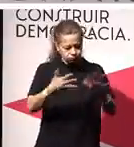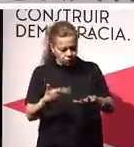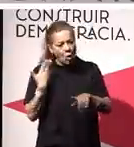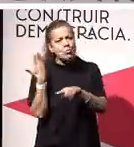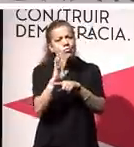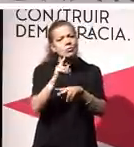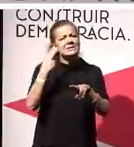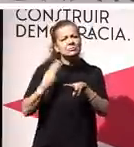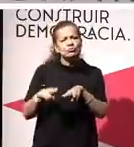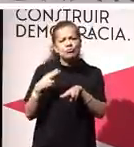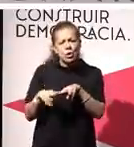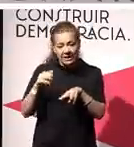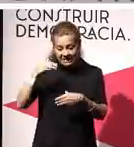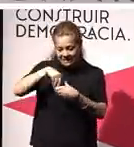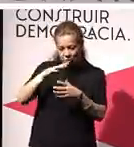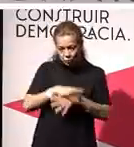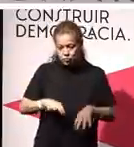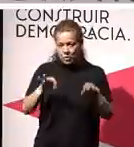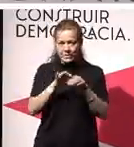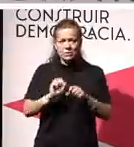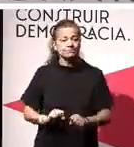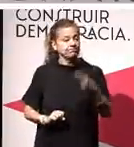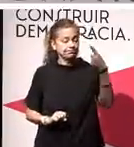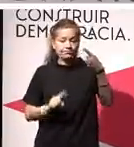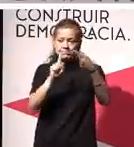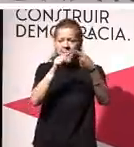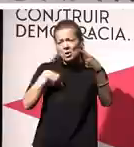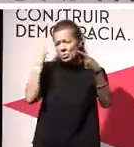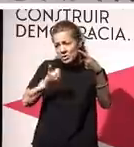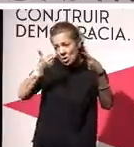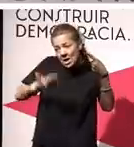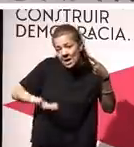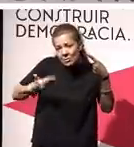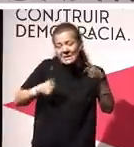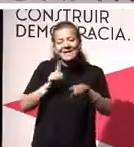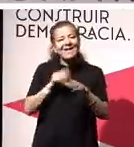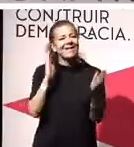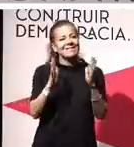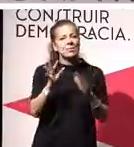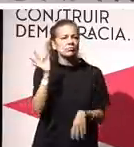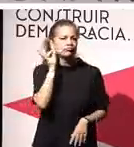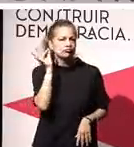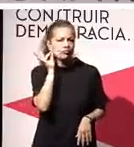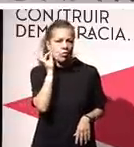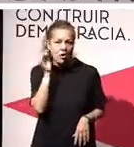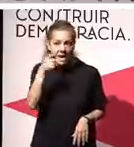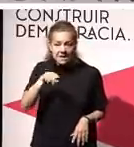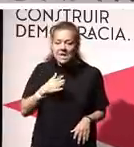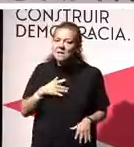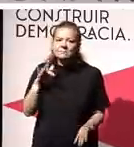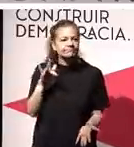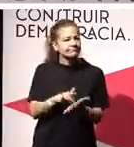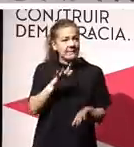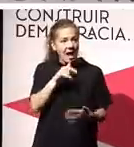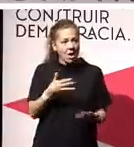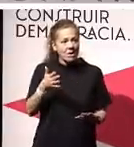propuestas políticas en Podemos. El primero, y creo que más importante, es que es el tiempo de las mujeres. Es nuestro tiempo, compañeras, y